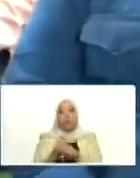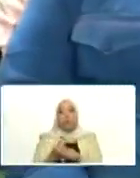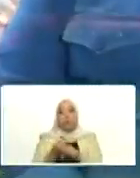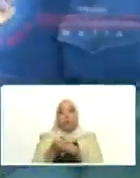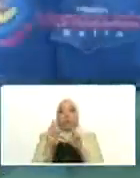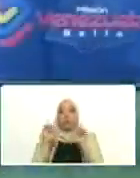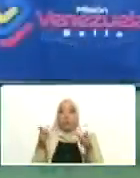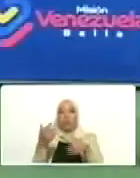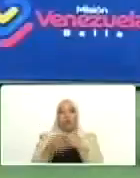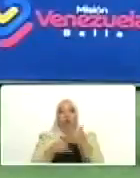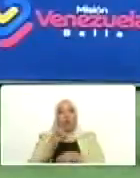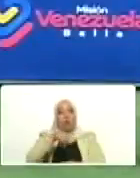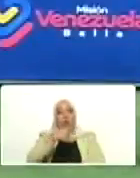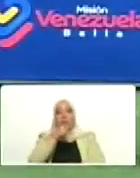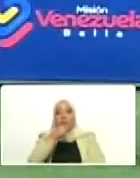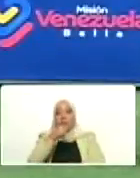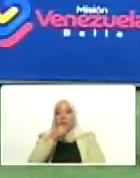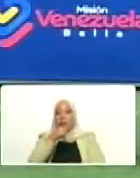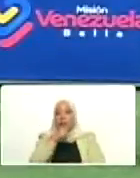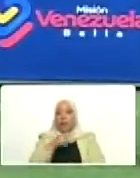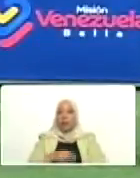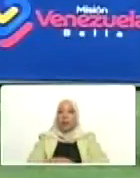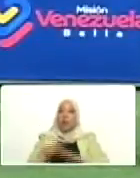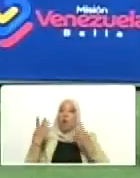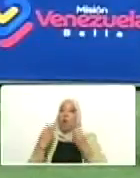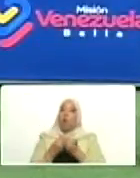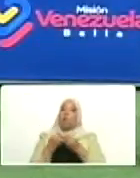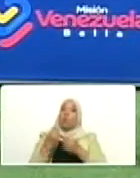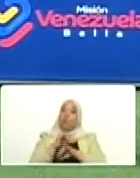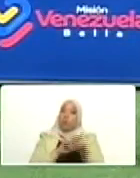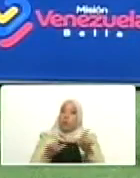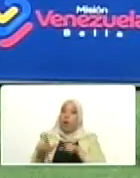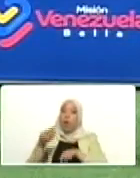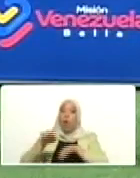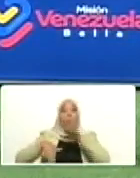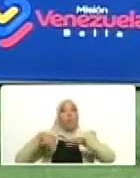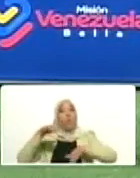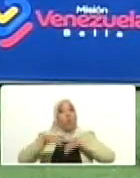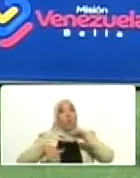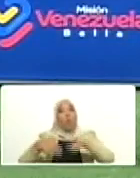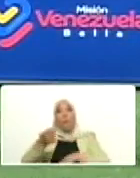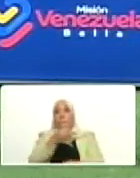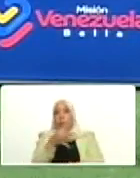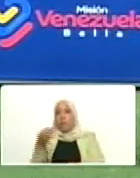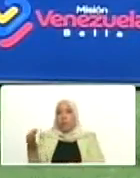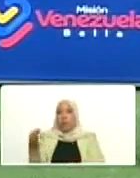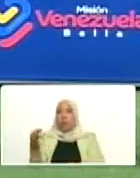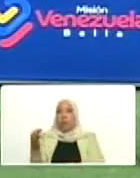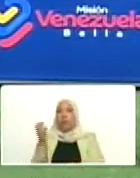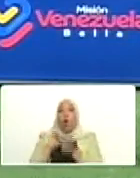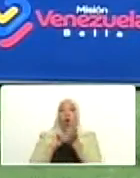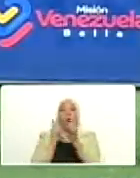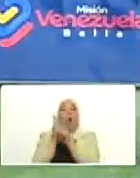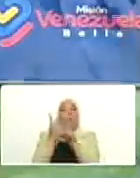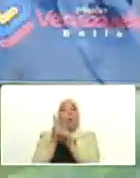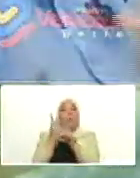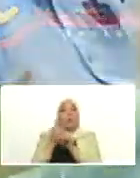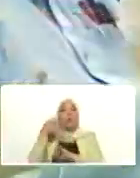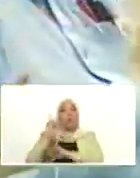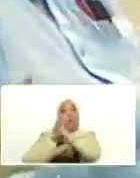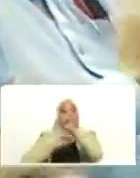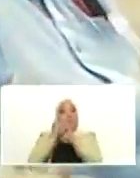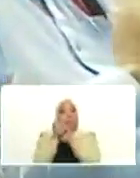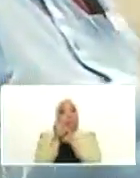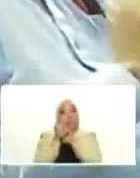piscinas de la ciudad universitaria, que es un complejo de piscinas del más alto nivel para las competencias